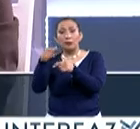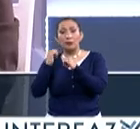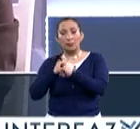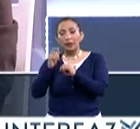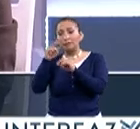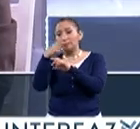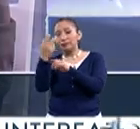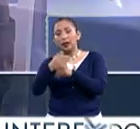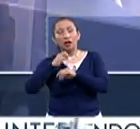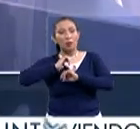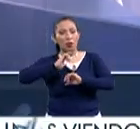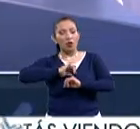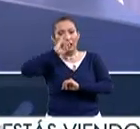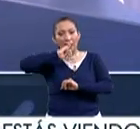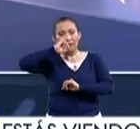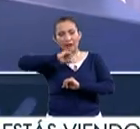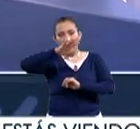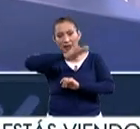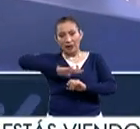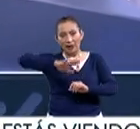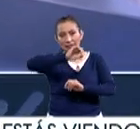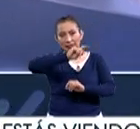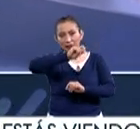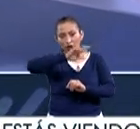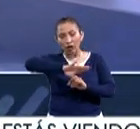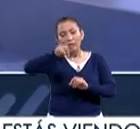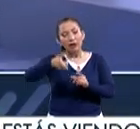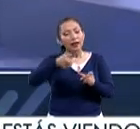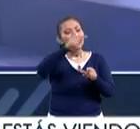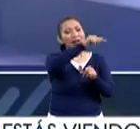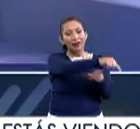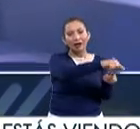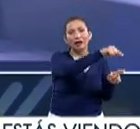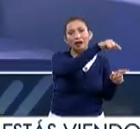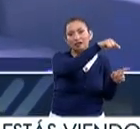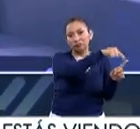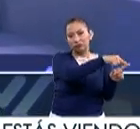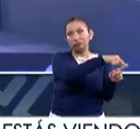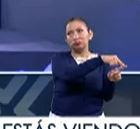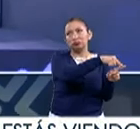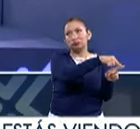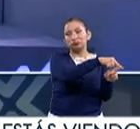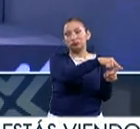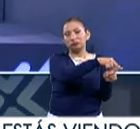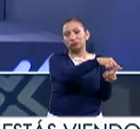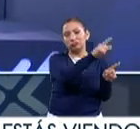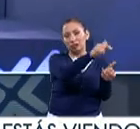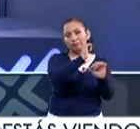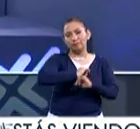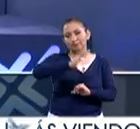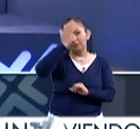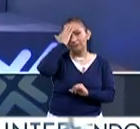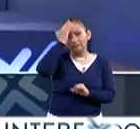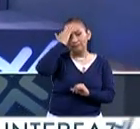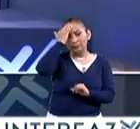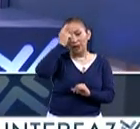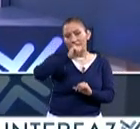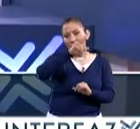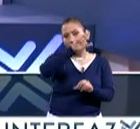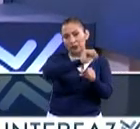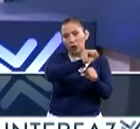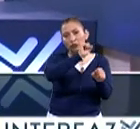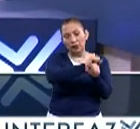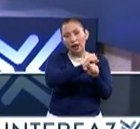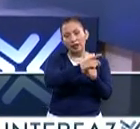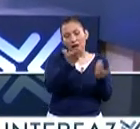a la jefatura de sector y después de ahí llegará a la autoridad de